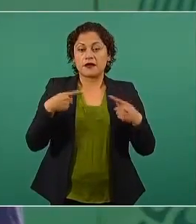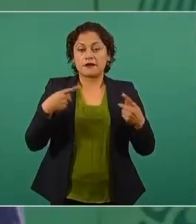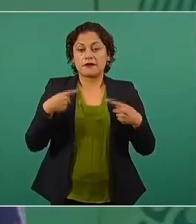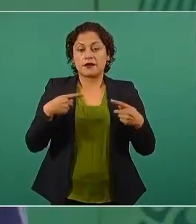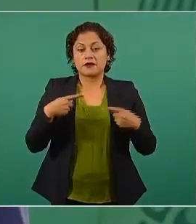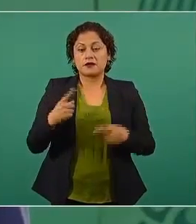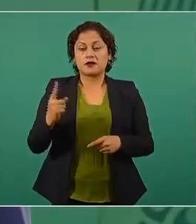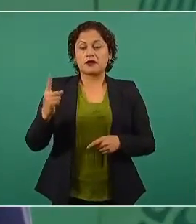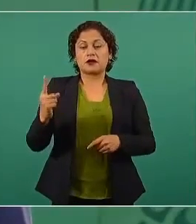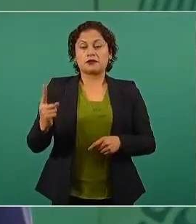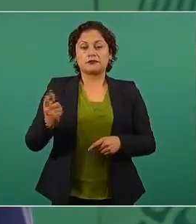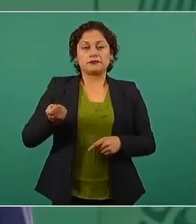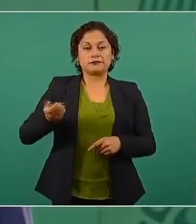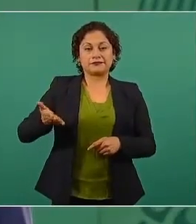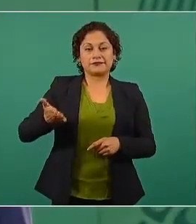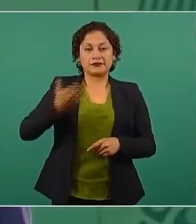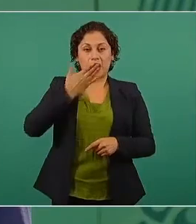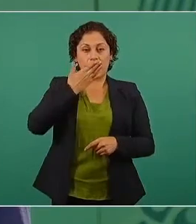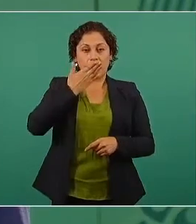viendo.